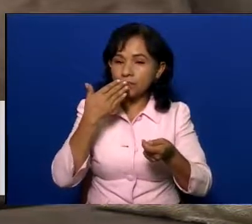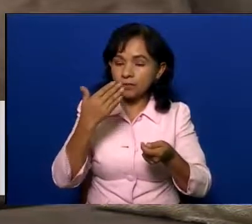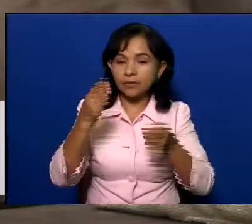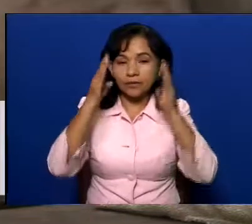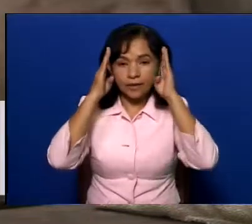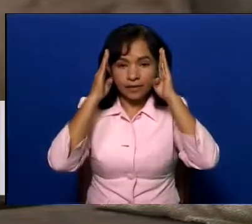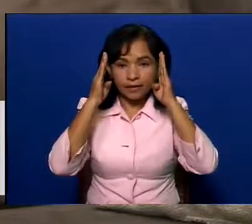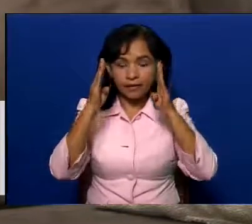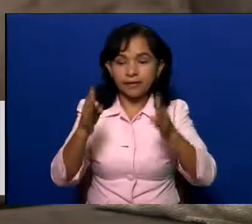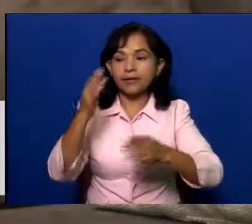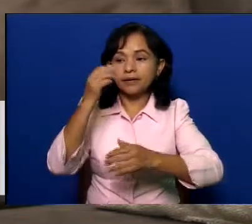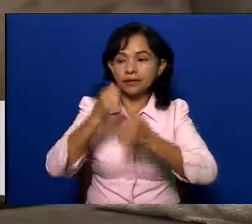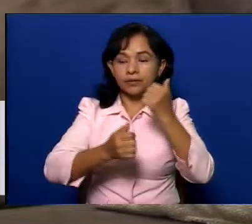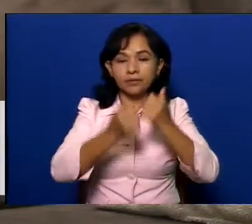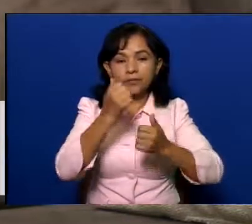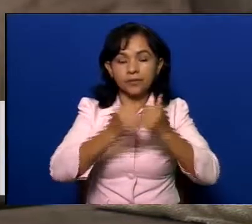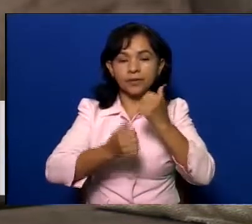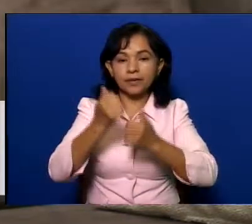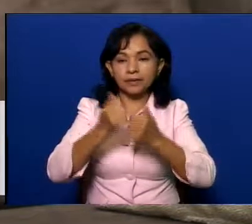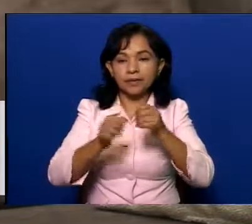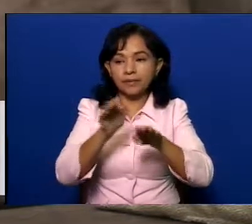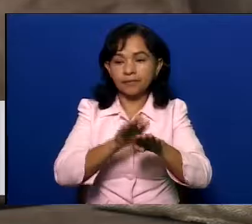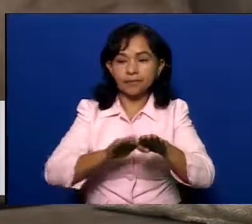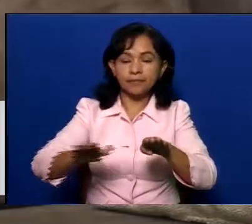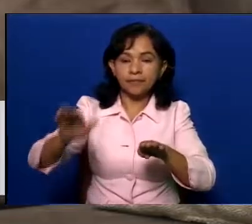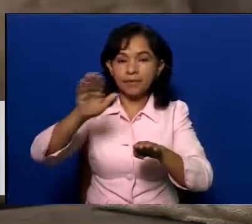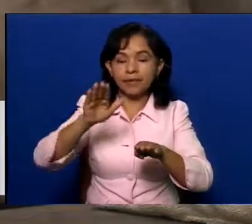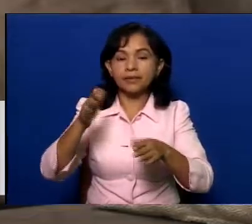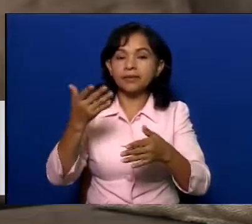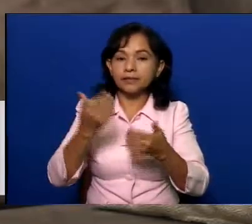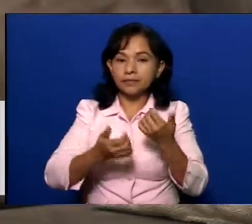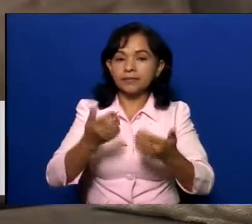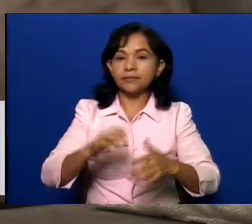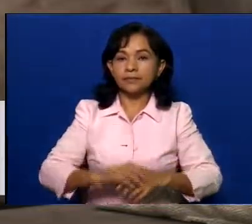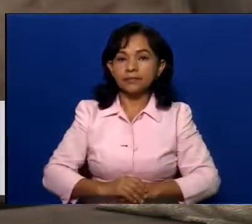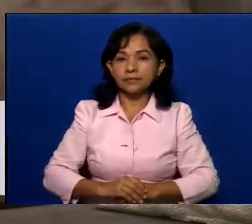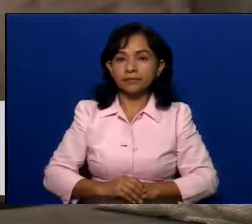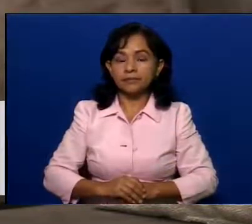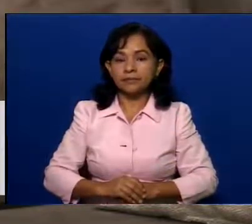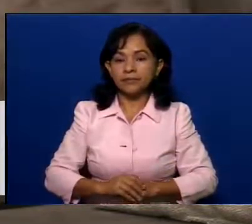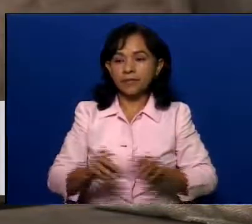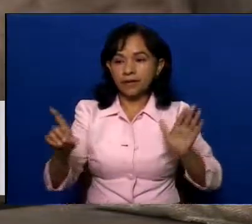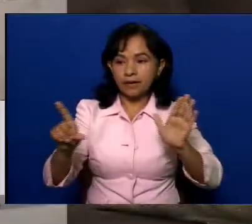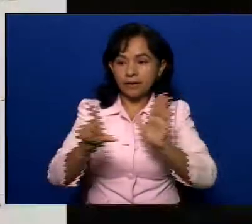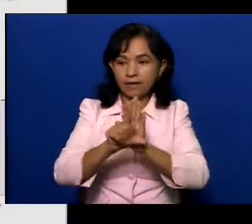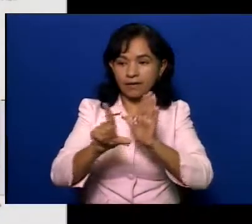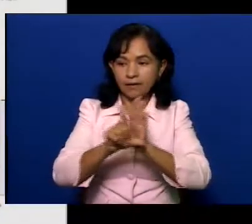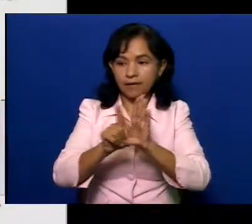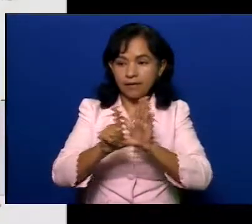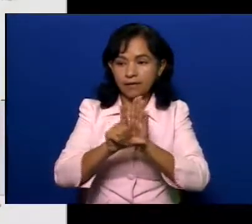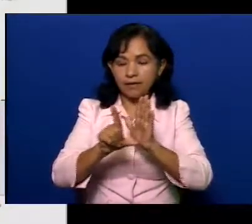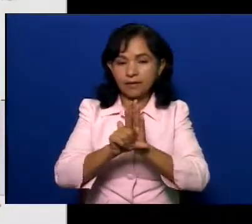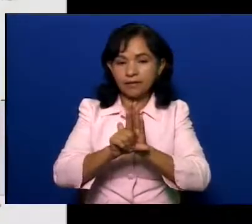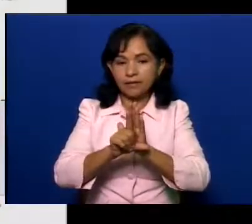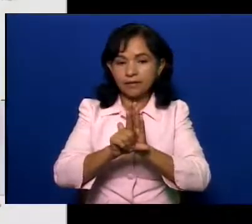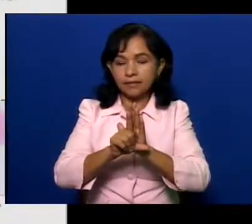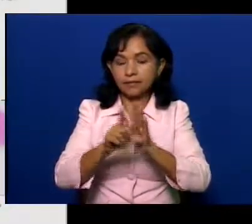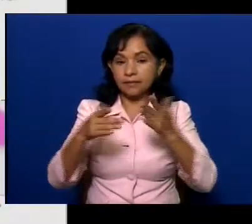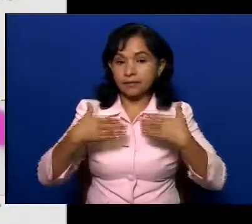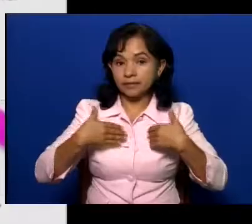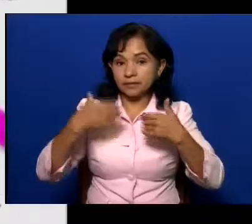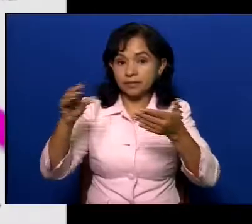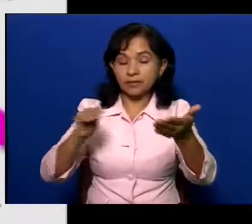personas jubiladas, estaban soportando la carga de todos los medicamentos de control que tienen